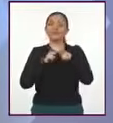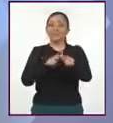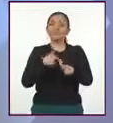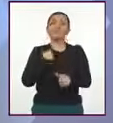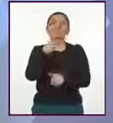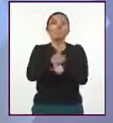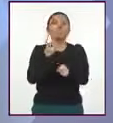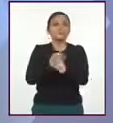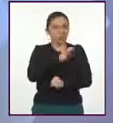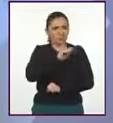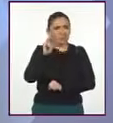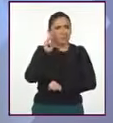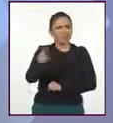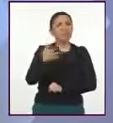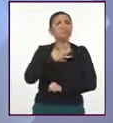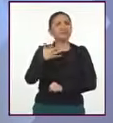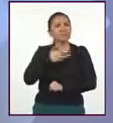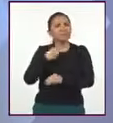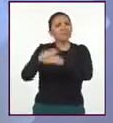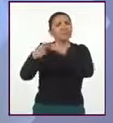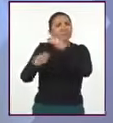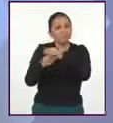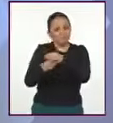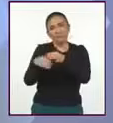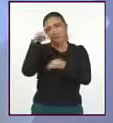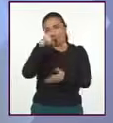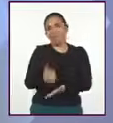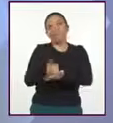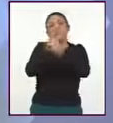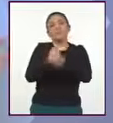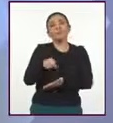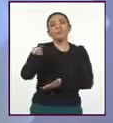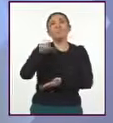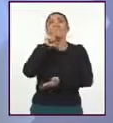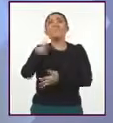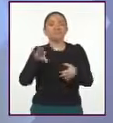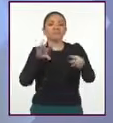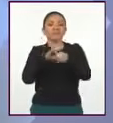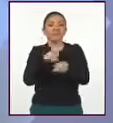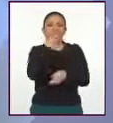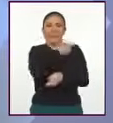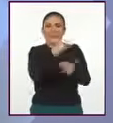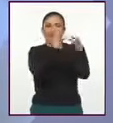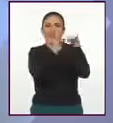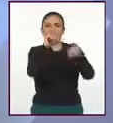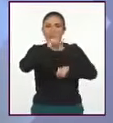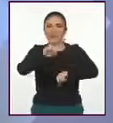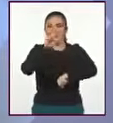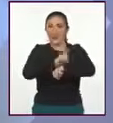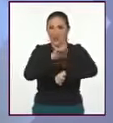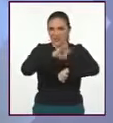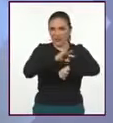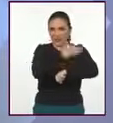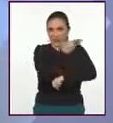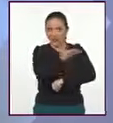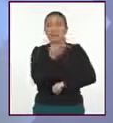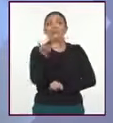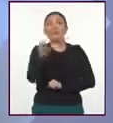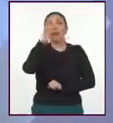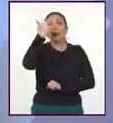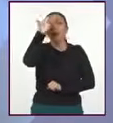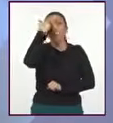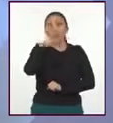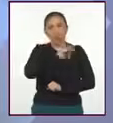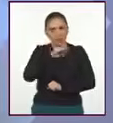invitarles a explorar algunos materiales complementarios que tienen que ver mucho con lo que el doctor estaba mencionando y recordarles que pueden acceder